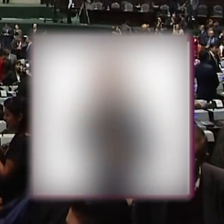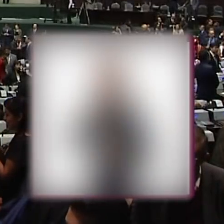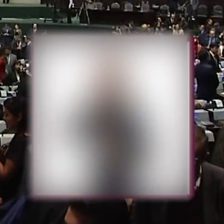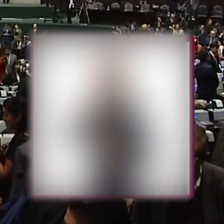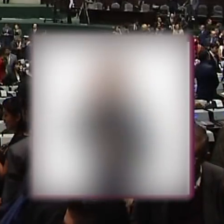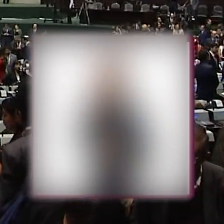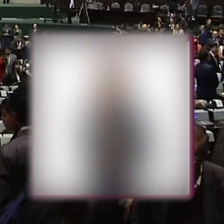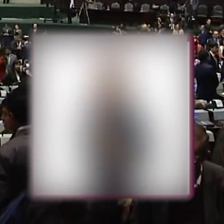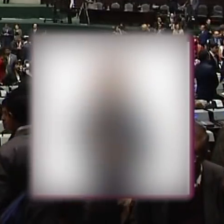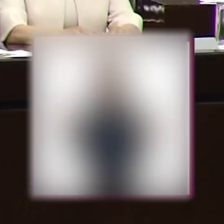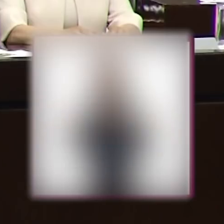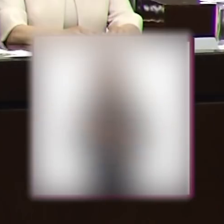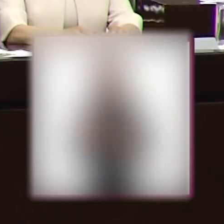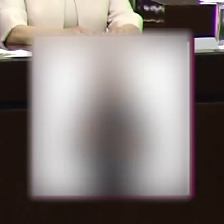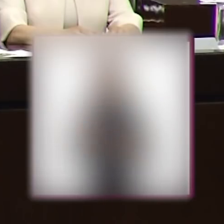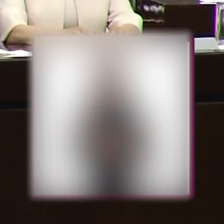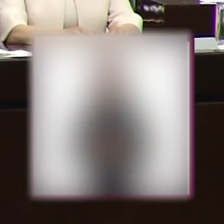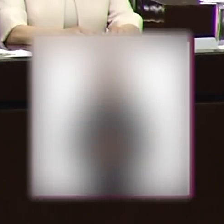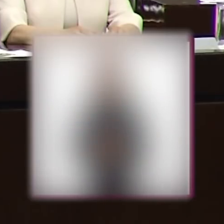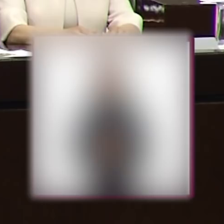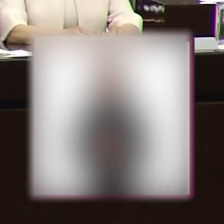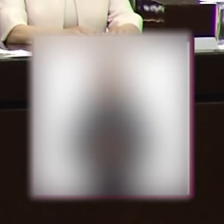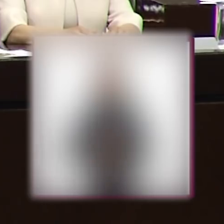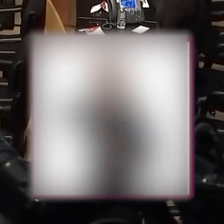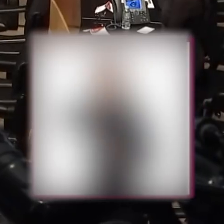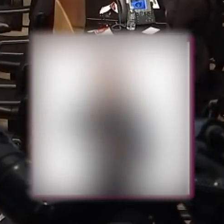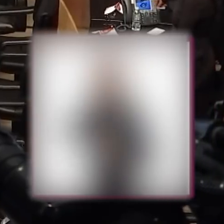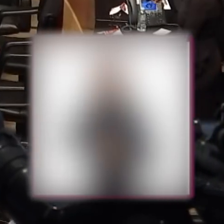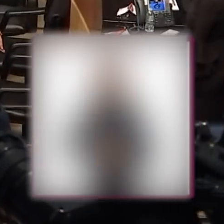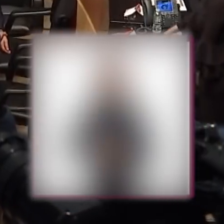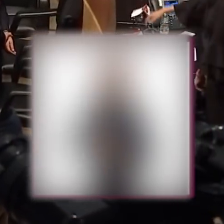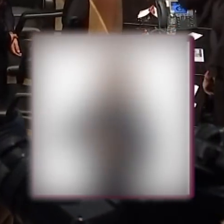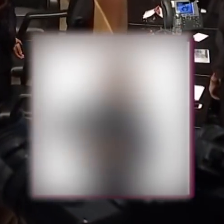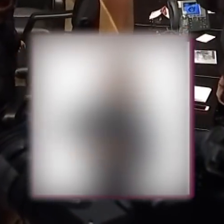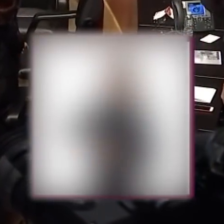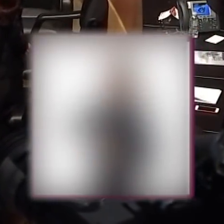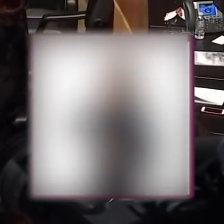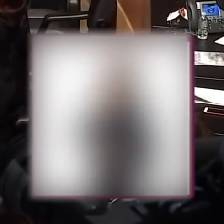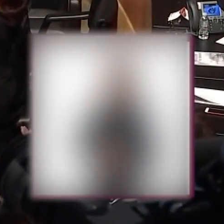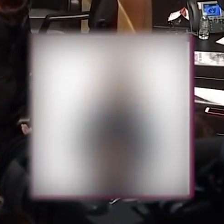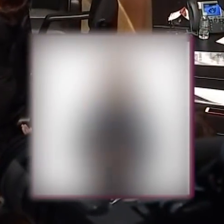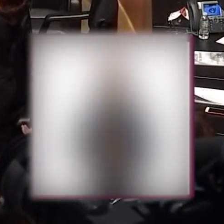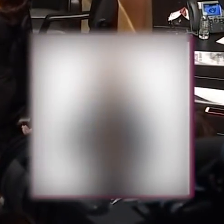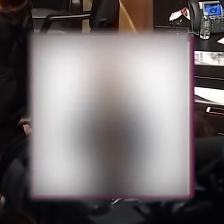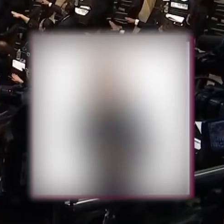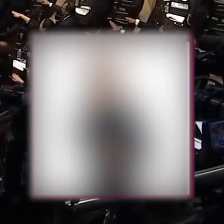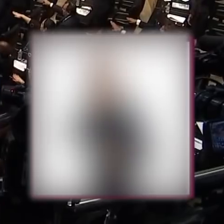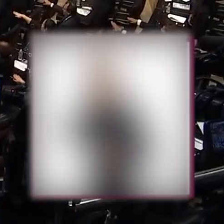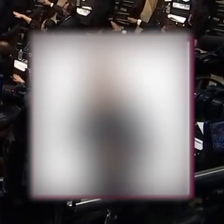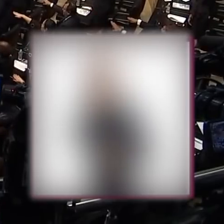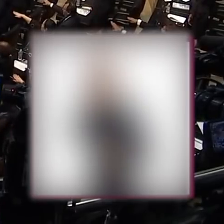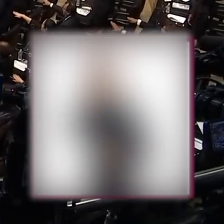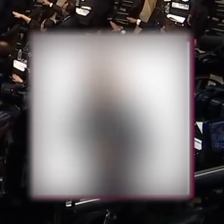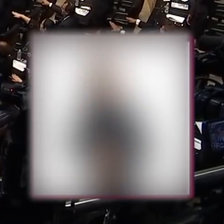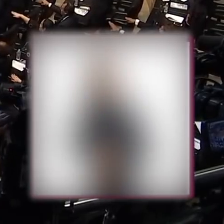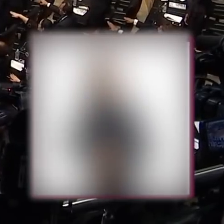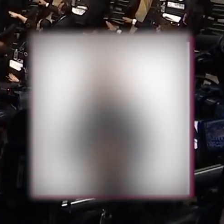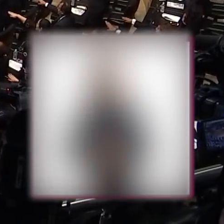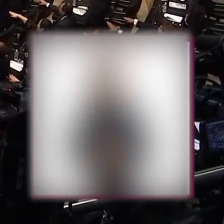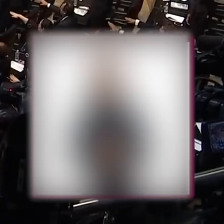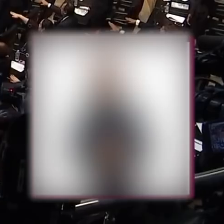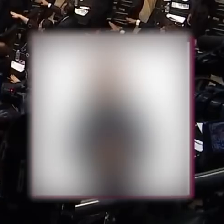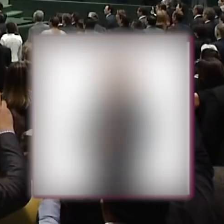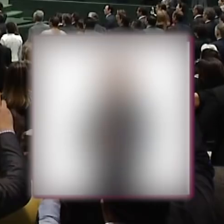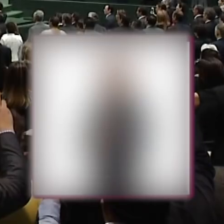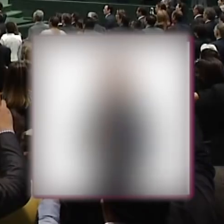la 64ª legislatura en las cámaras de diputados y senadores, con la primera mayoría parlamentaria de izquierda en la historia del